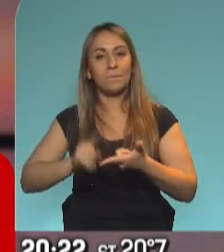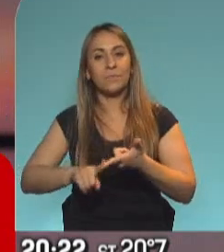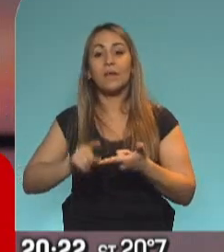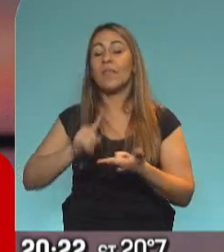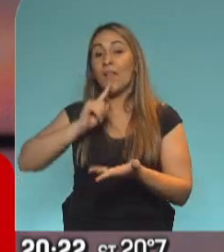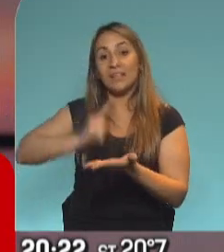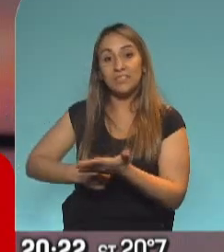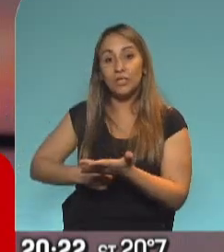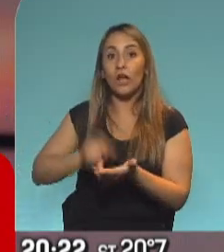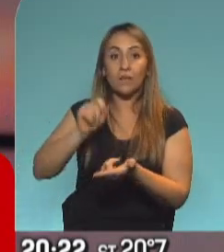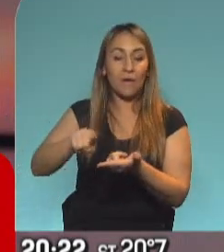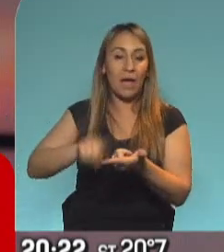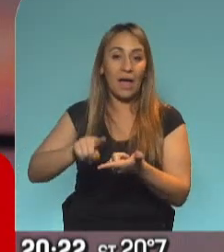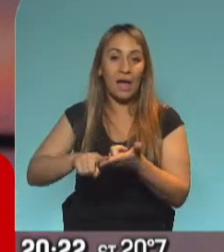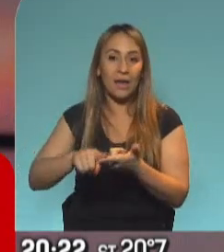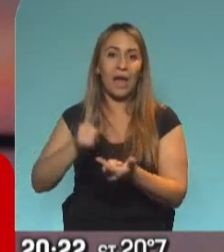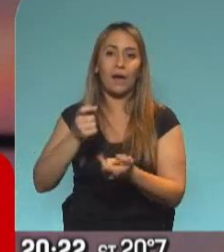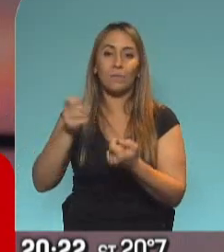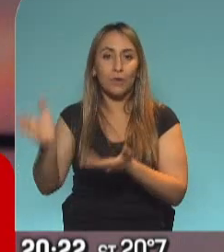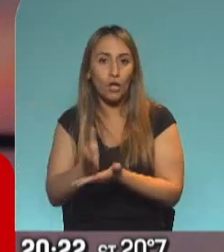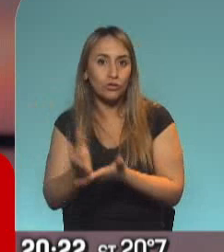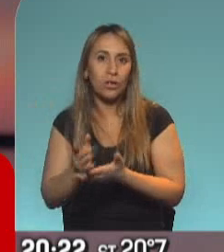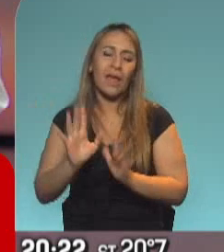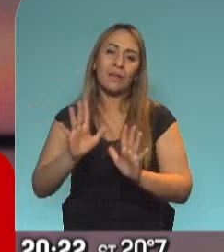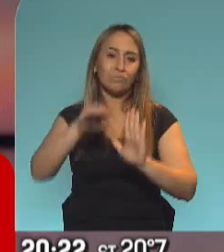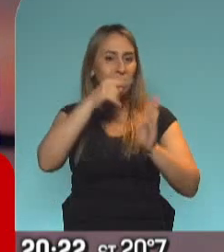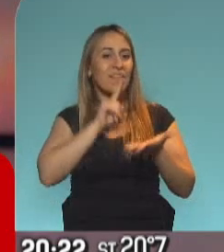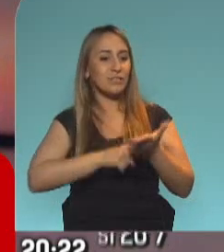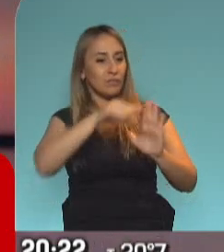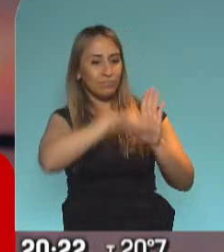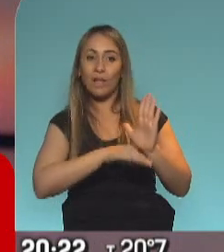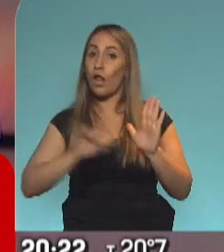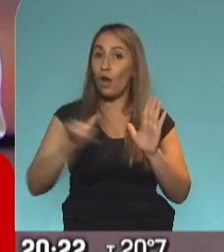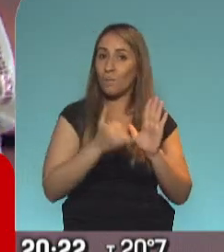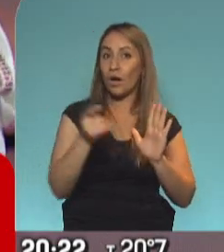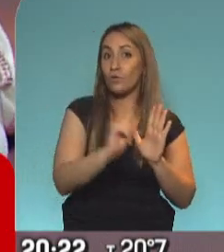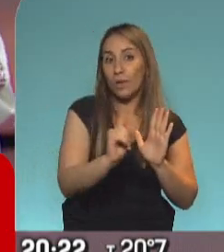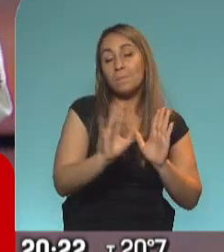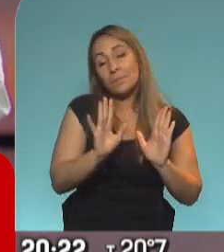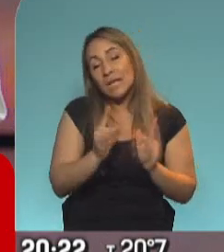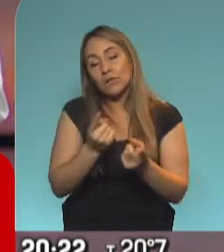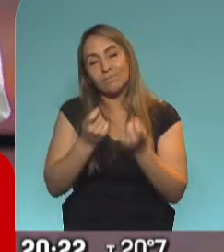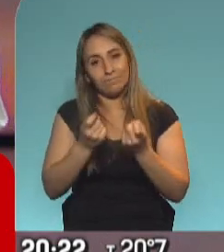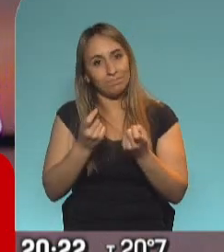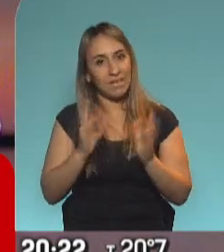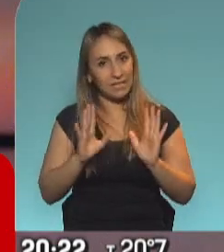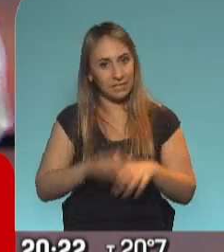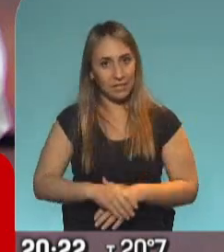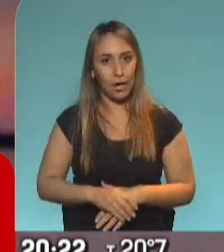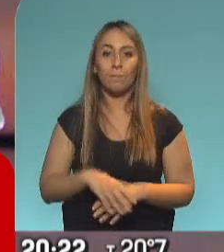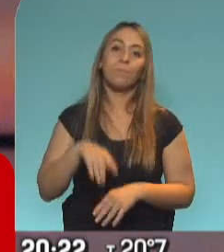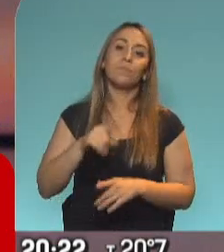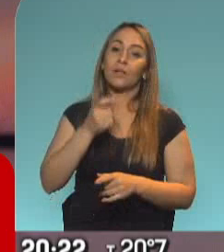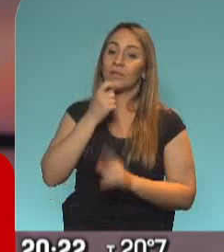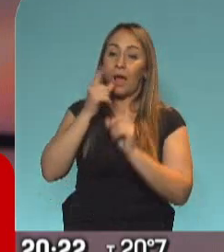las mejores, dice el gobierno, no son las que quieren, pero sí son necesarias. Por ejemplo, también otra política concreta es la